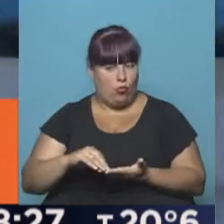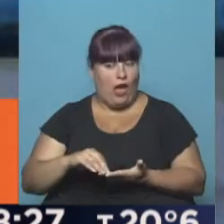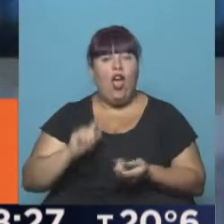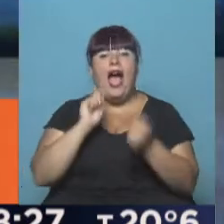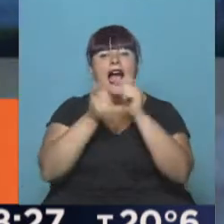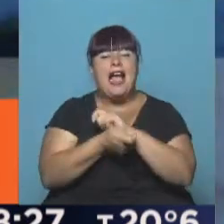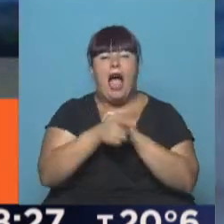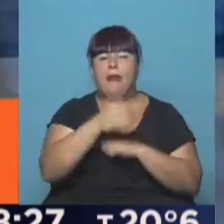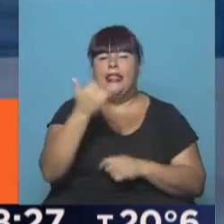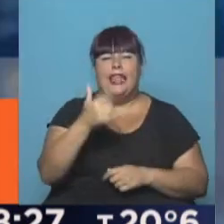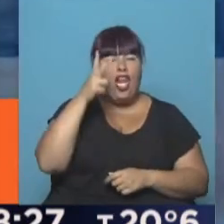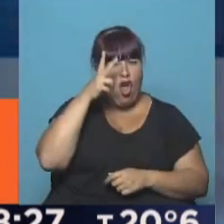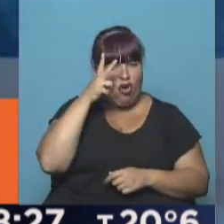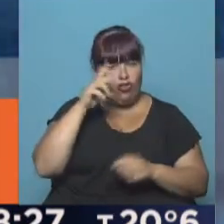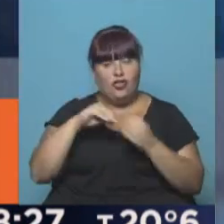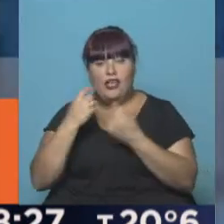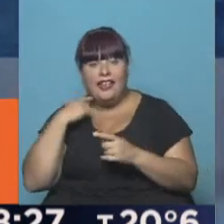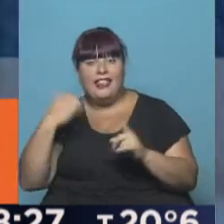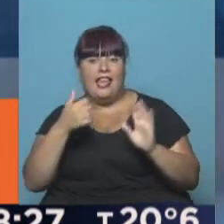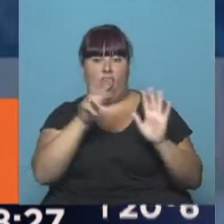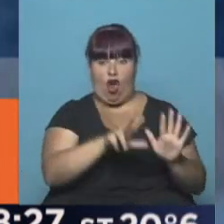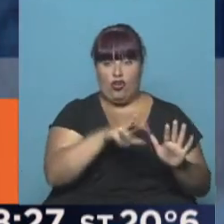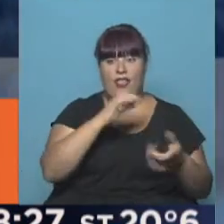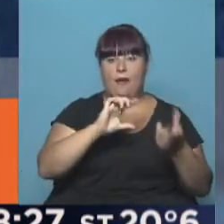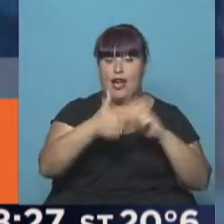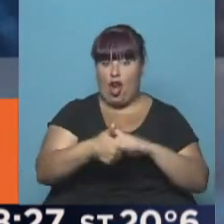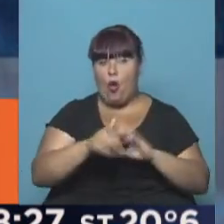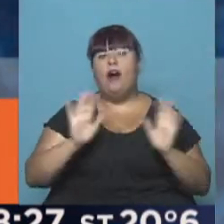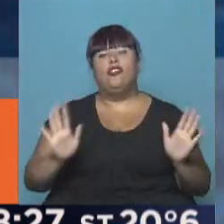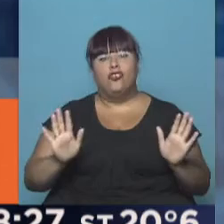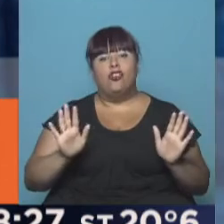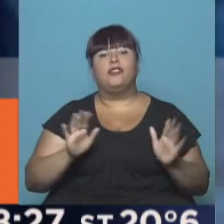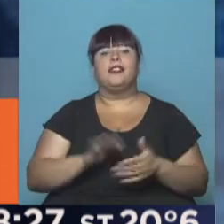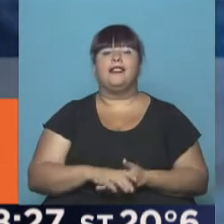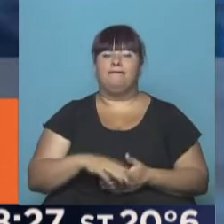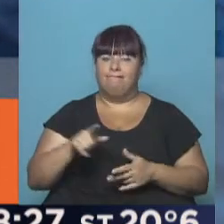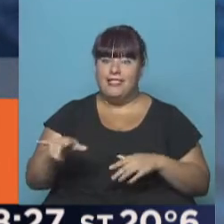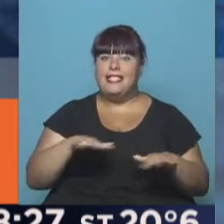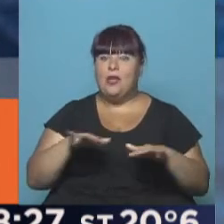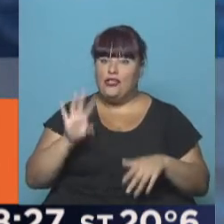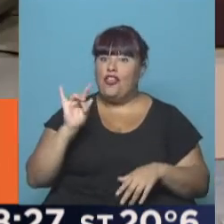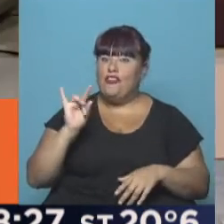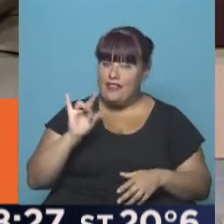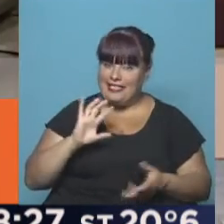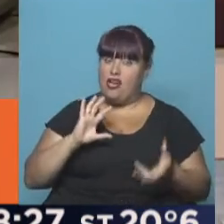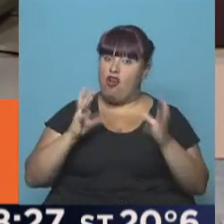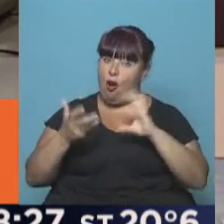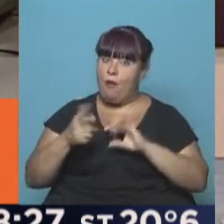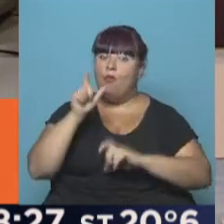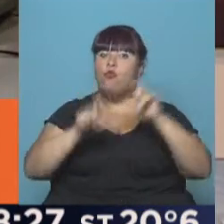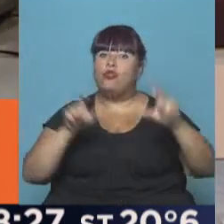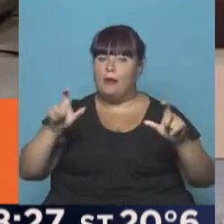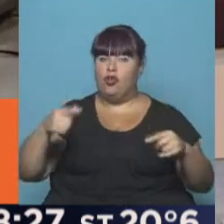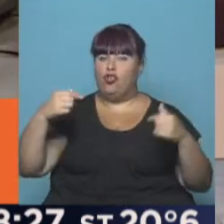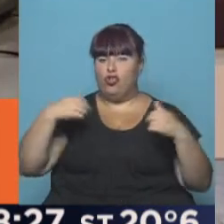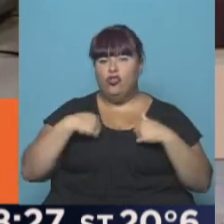cambiemos tiene 8 de esos 13 diputados que tienen que renovar entonces es un escenario complicado con muchas figuras incluye